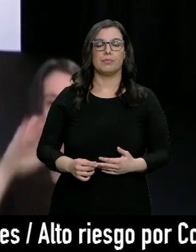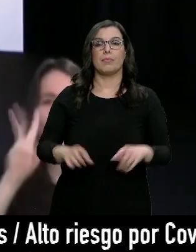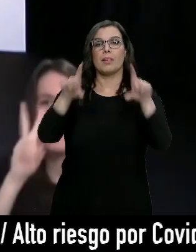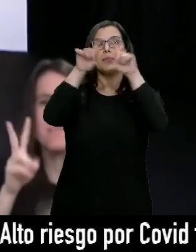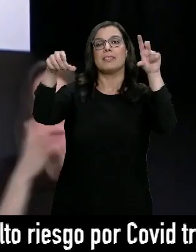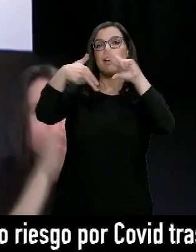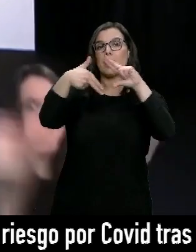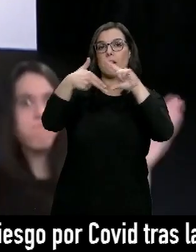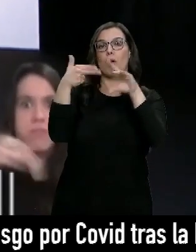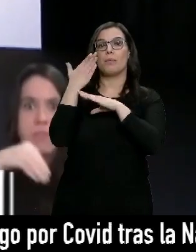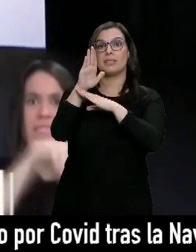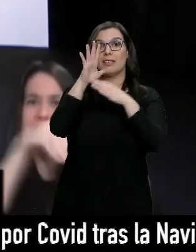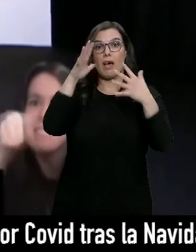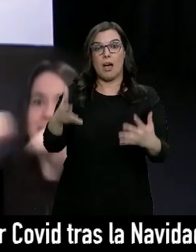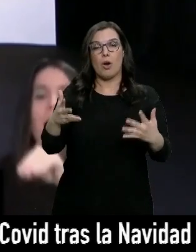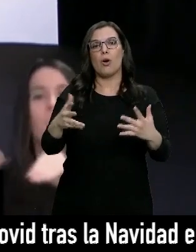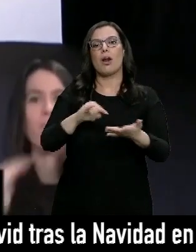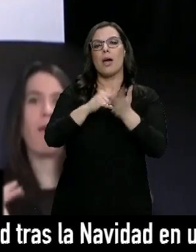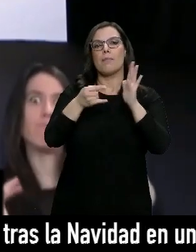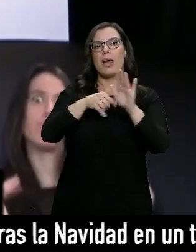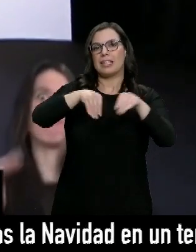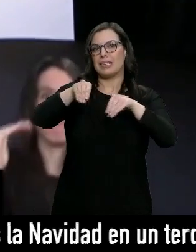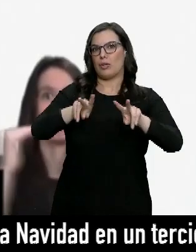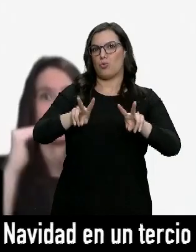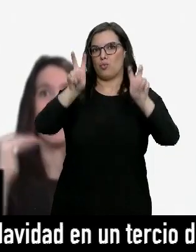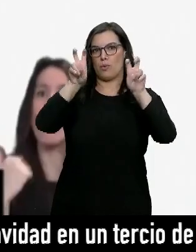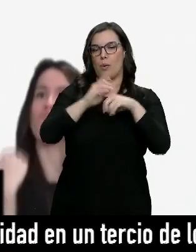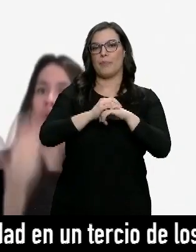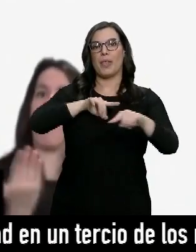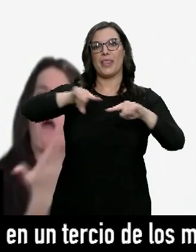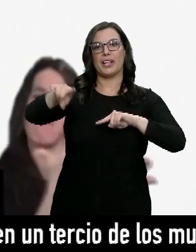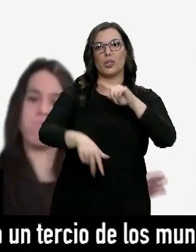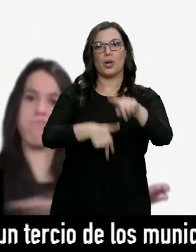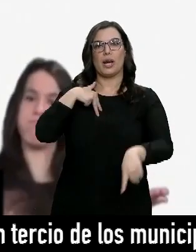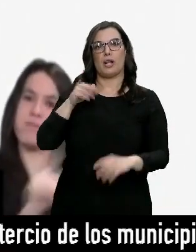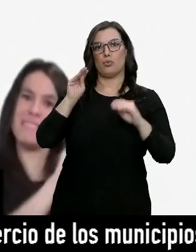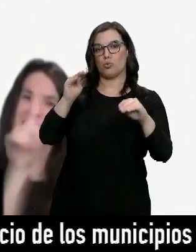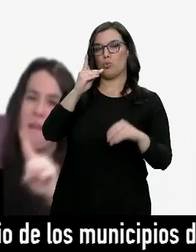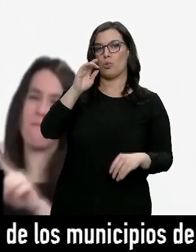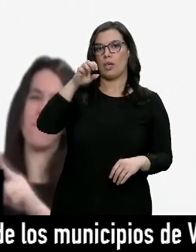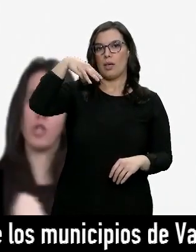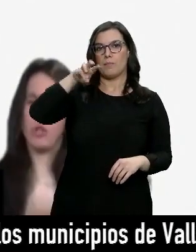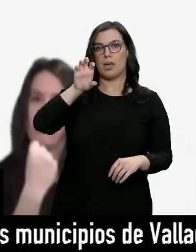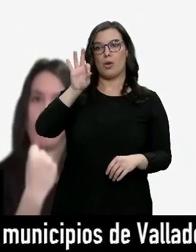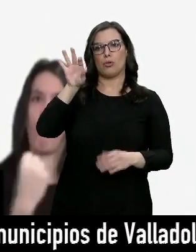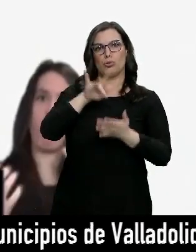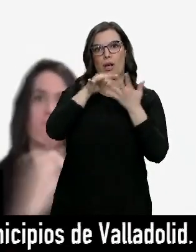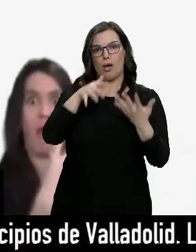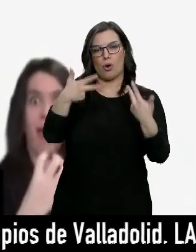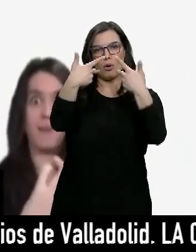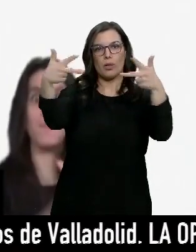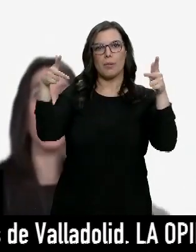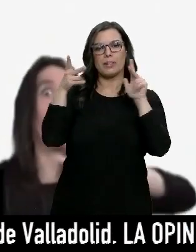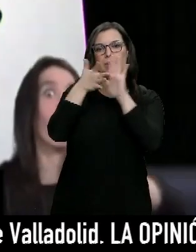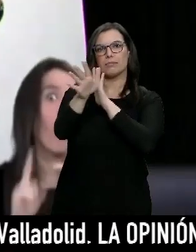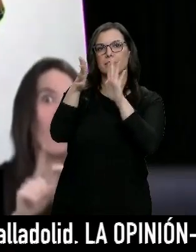Renault presenta a estas horas su nuevo plan estratégico. Su director general, Luca De Meo, está ofreciendo una rueda de prensa para